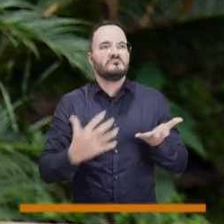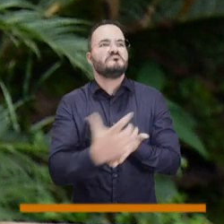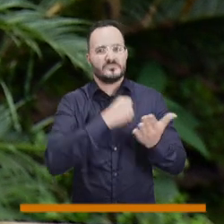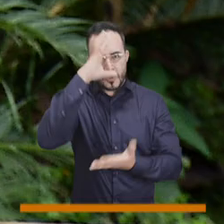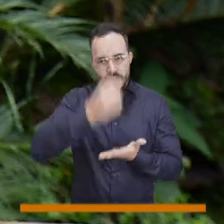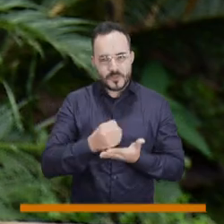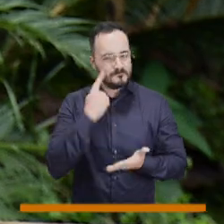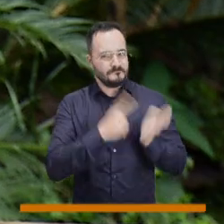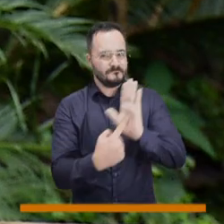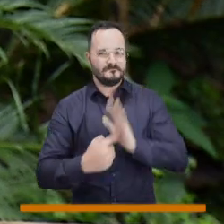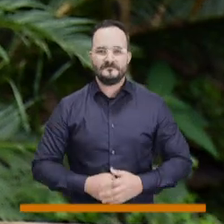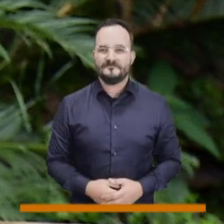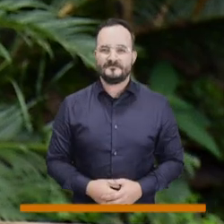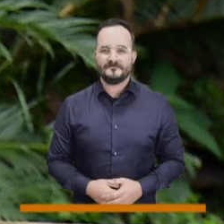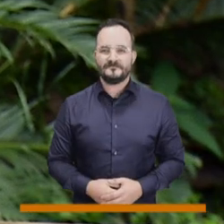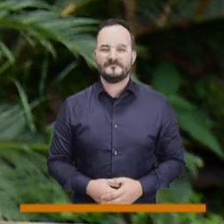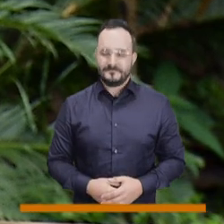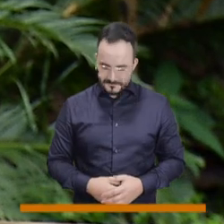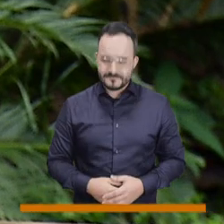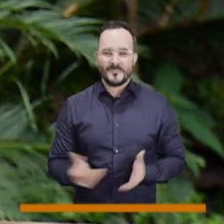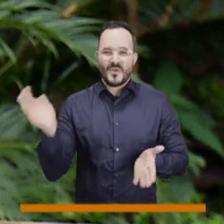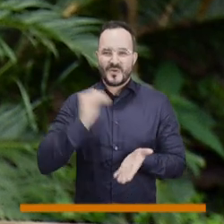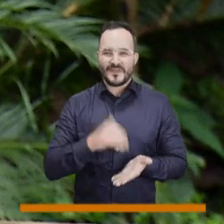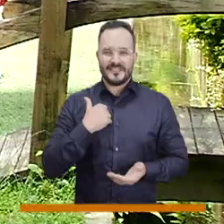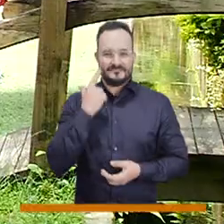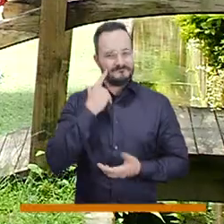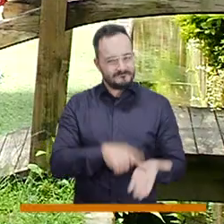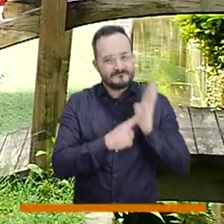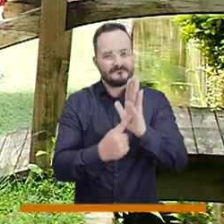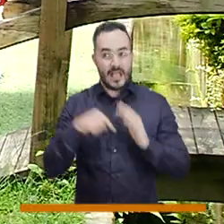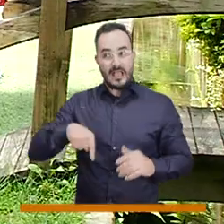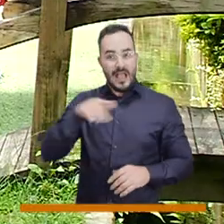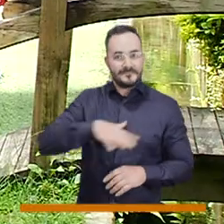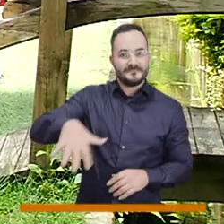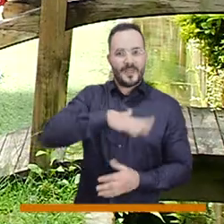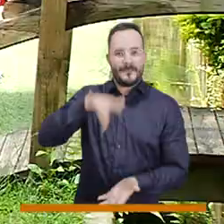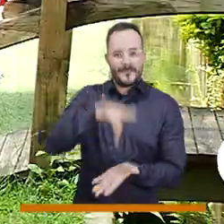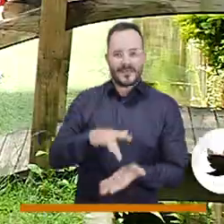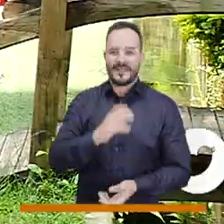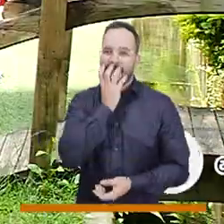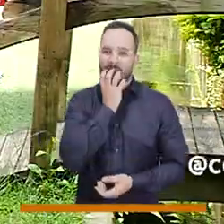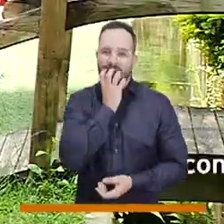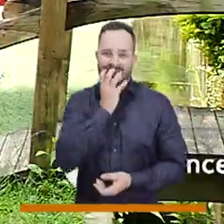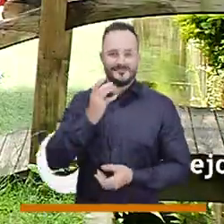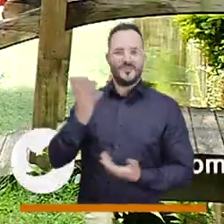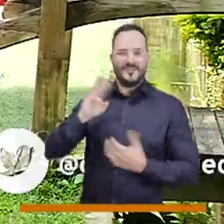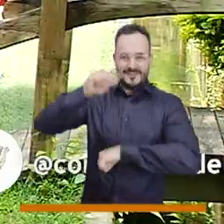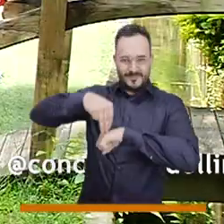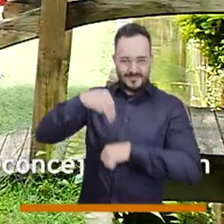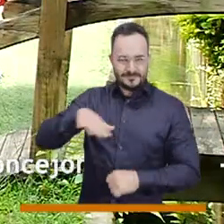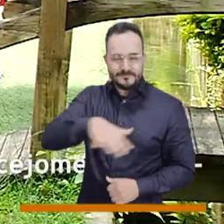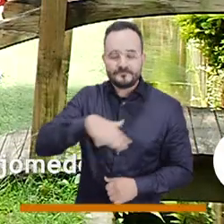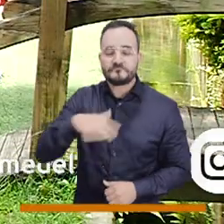información para compartir con nosotros a esta hora en De Frente a la Gente. Regresamos aquí mientras vamos caminando por el Canal